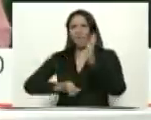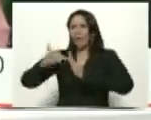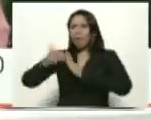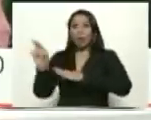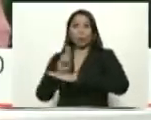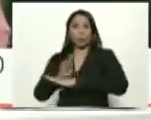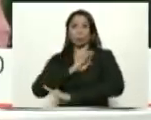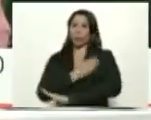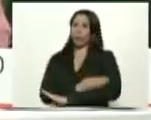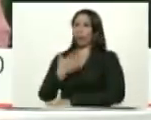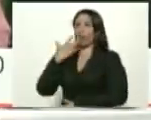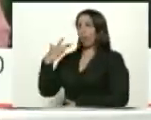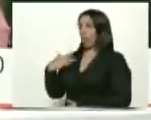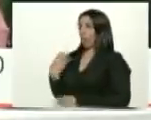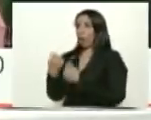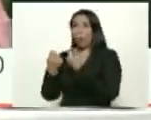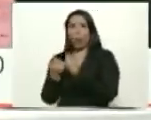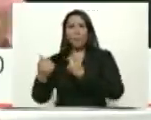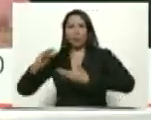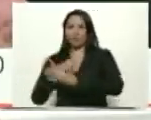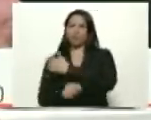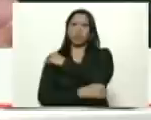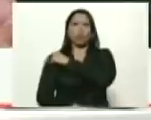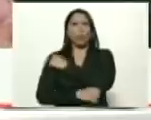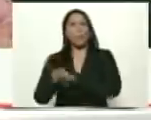su poder económico para robar a un país,